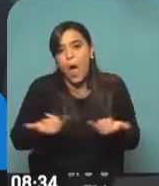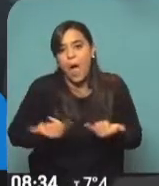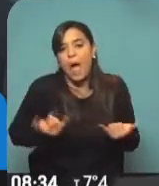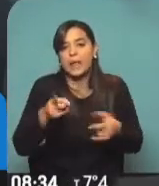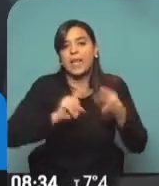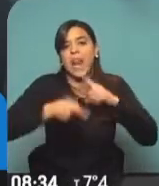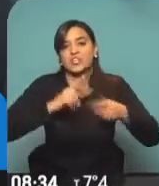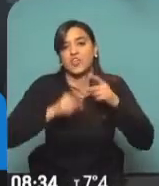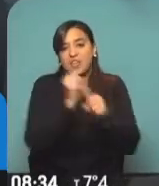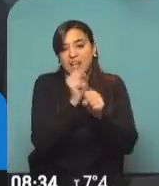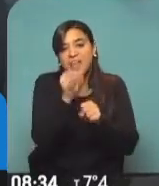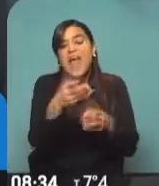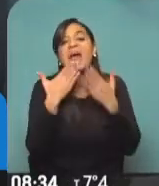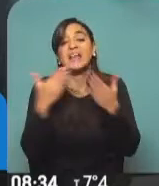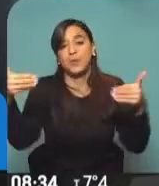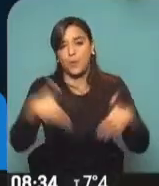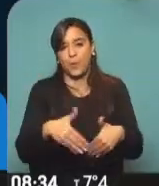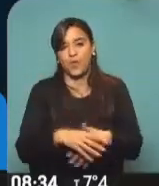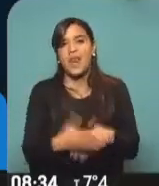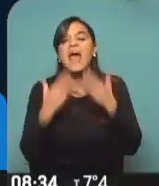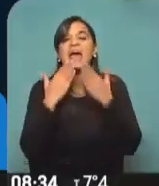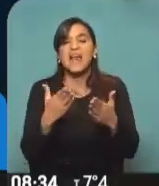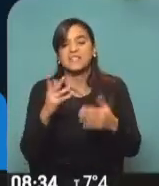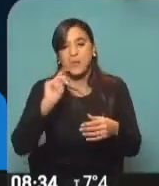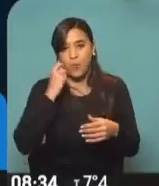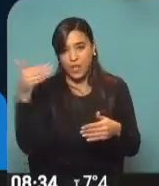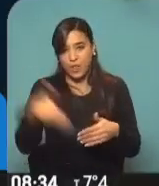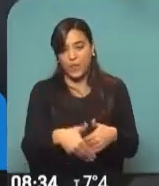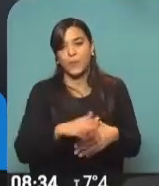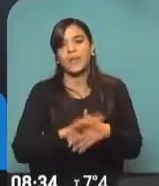relacionados a la tarea de guadalupe muchísimas gracias por acompañarnos ahora es un placer a ustedes hasta la próxima